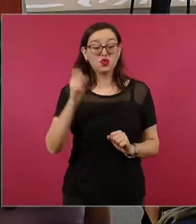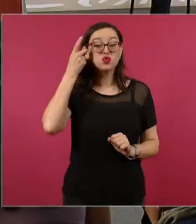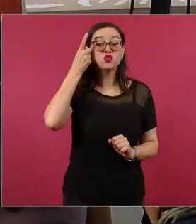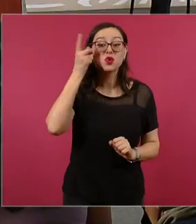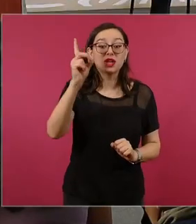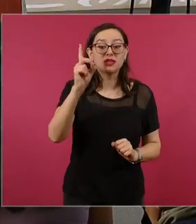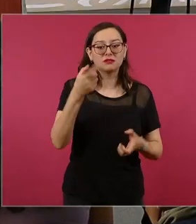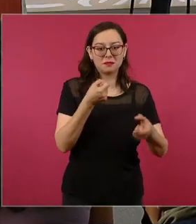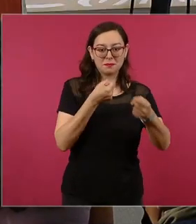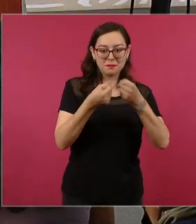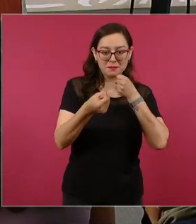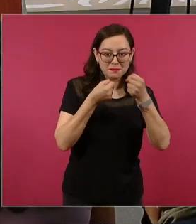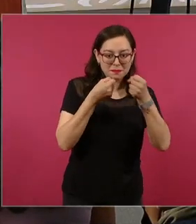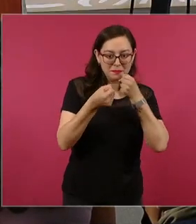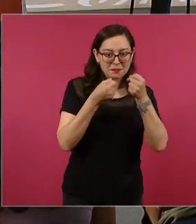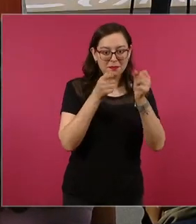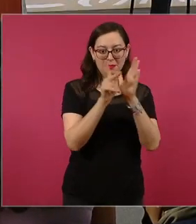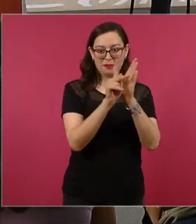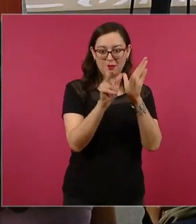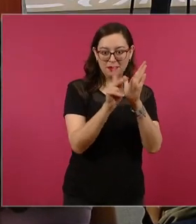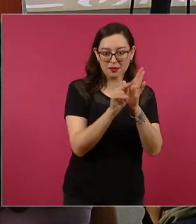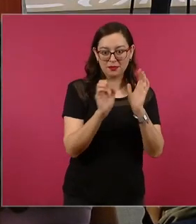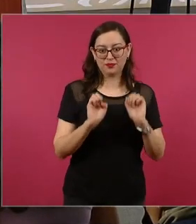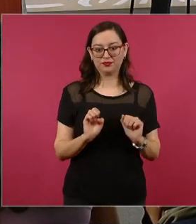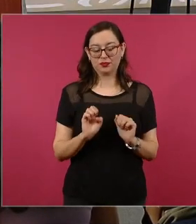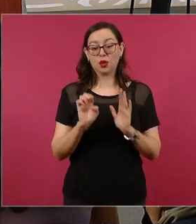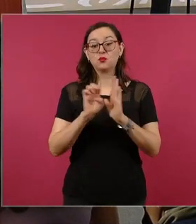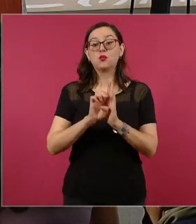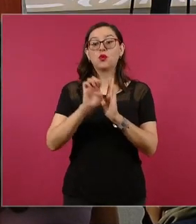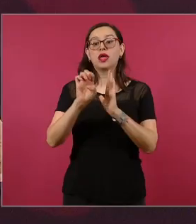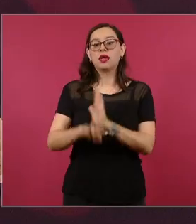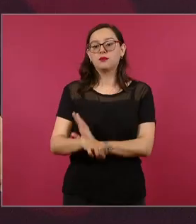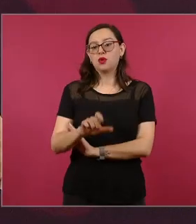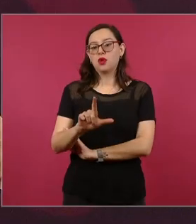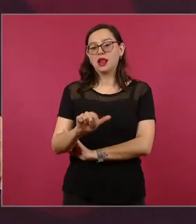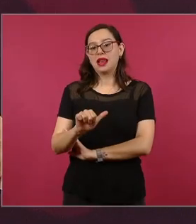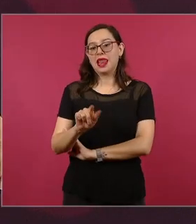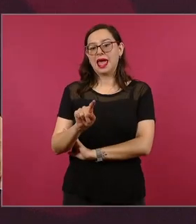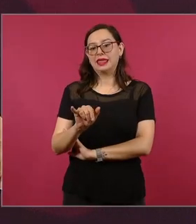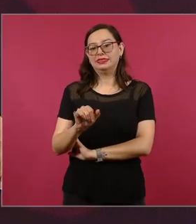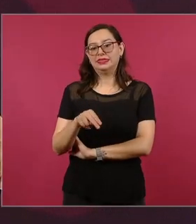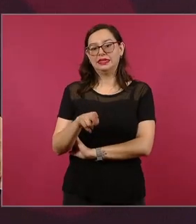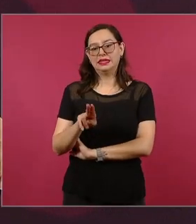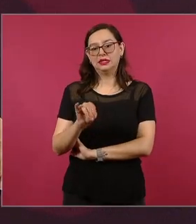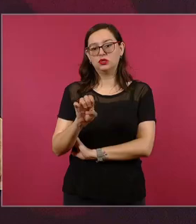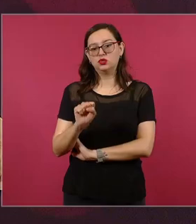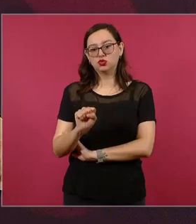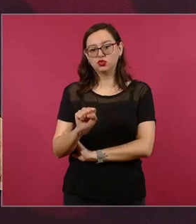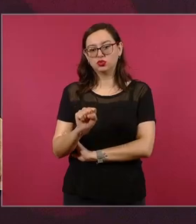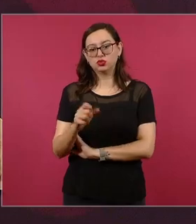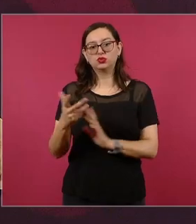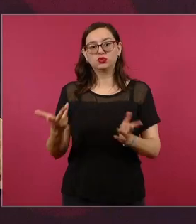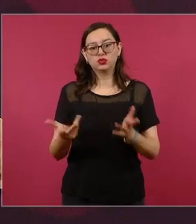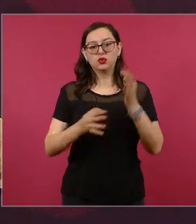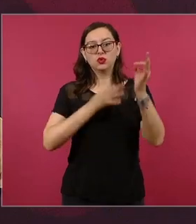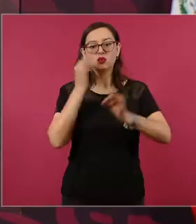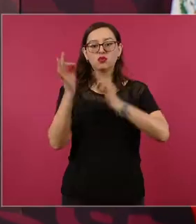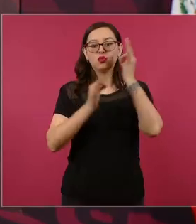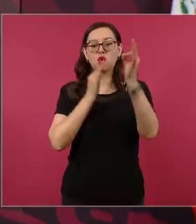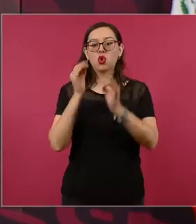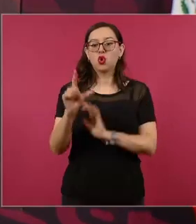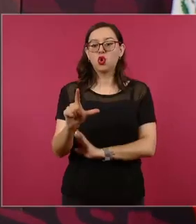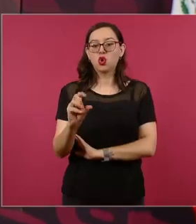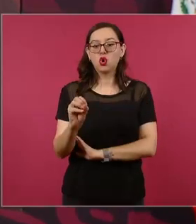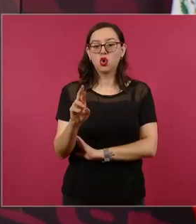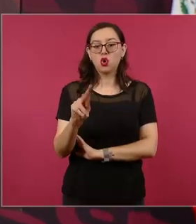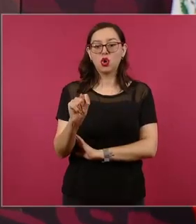que el programa de Lore de Mola recibía dinero de empresas farmacéuticas de